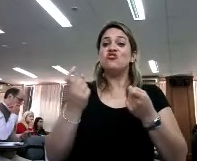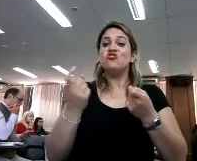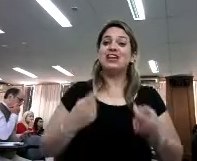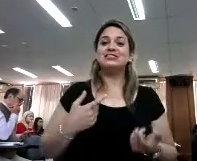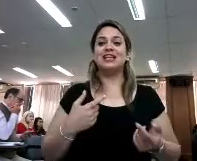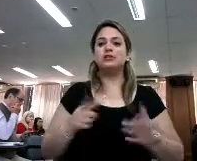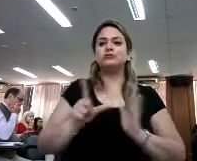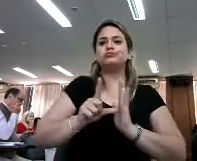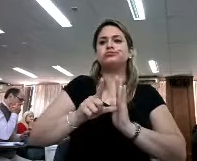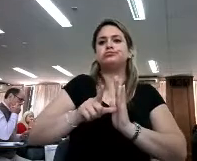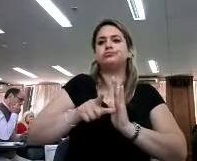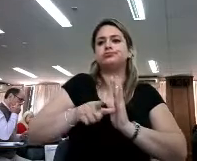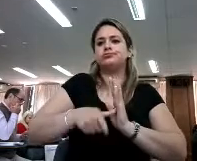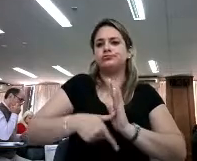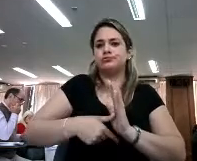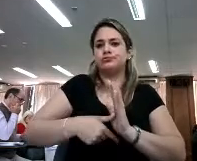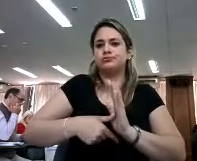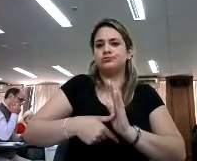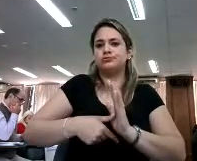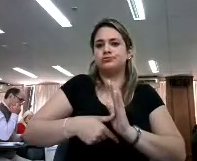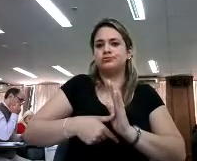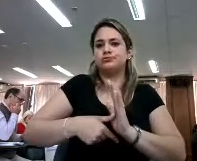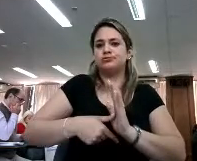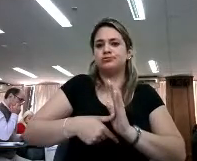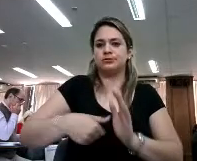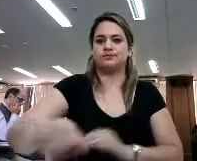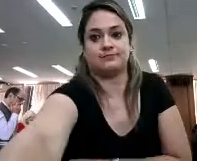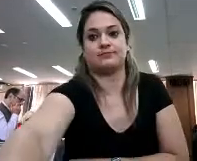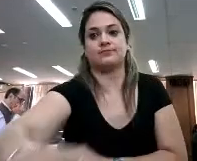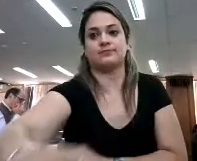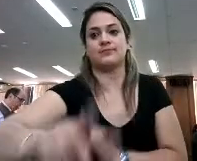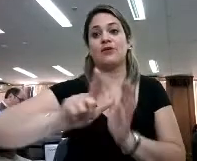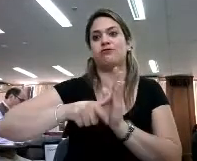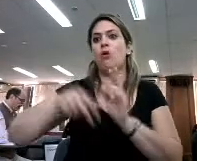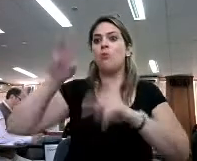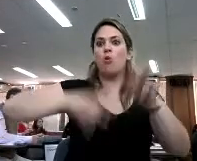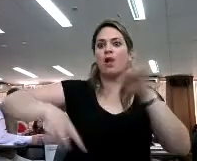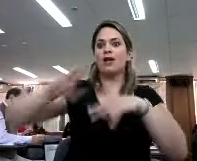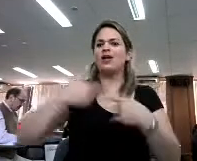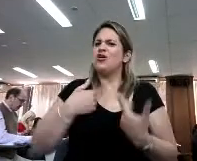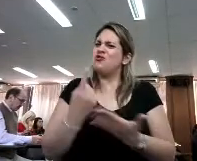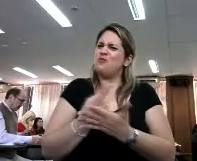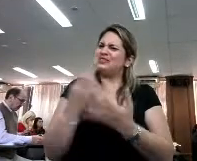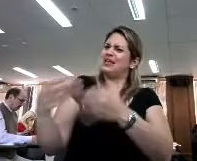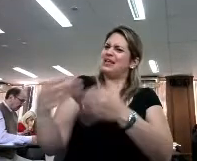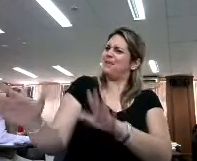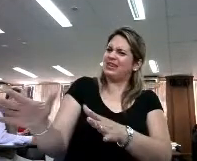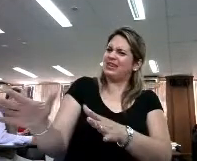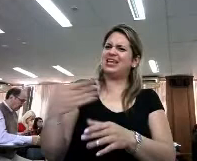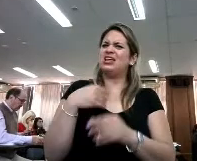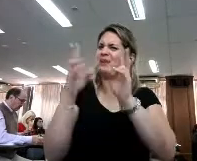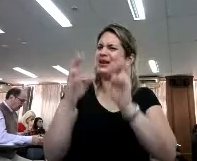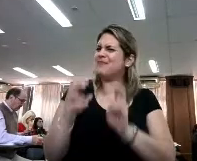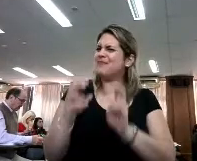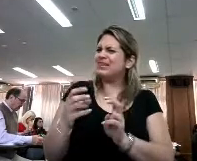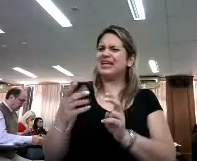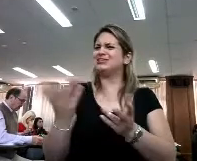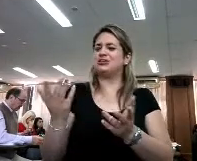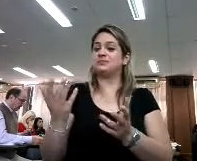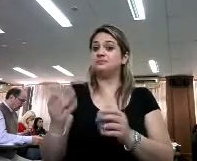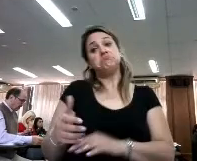y me he demorado impresionante buscándolo. No puede ser que esto esté perdido para toda la comunidad científica y académica.